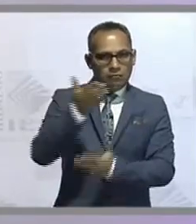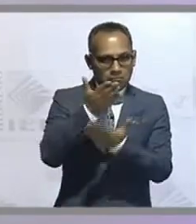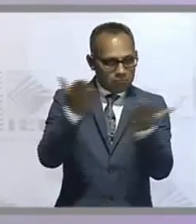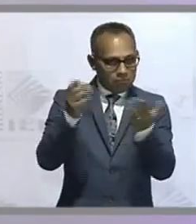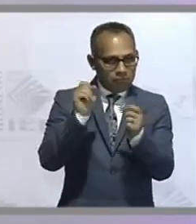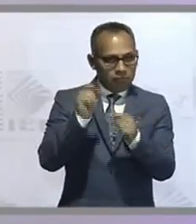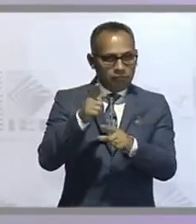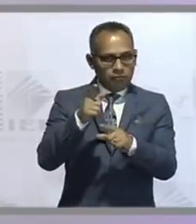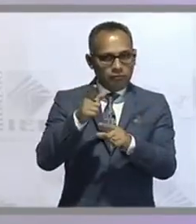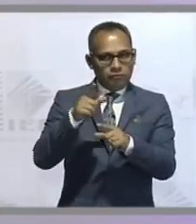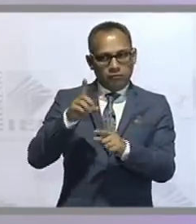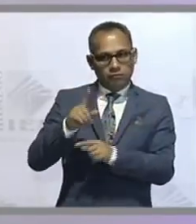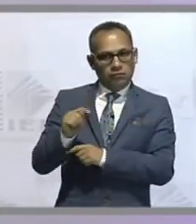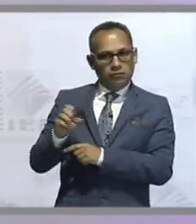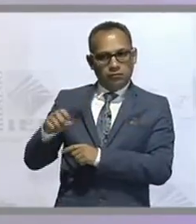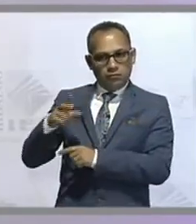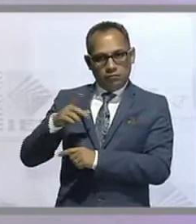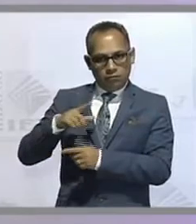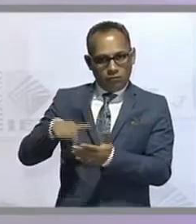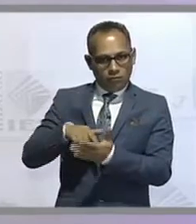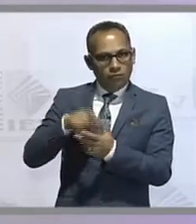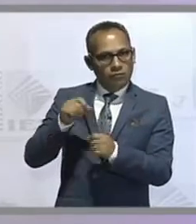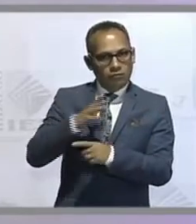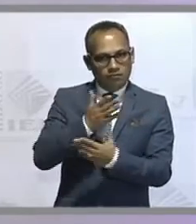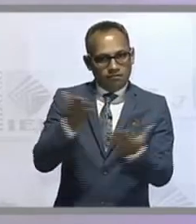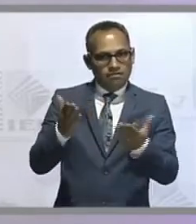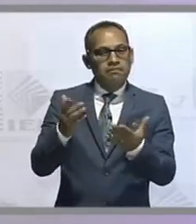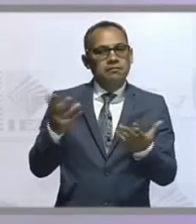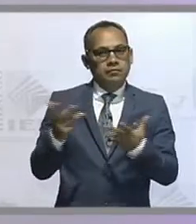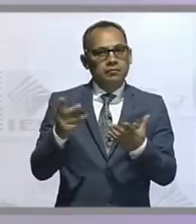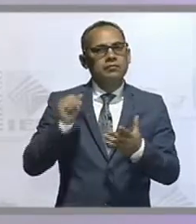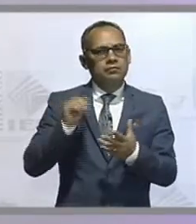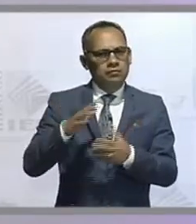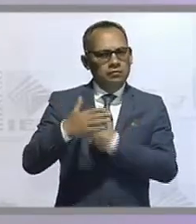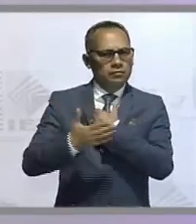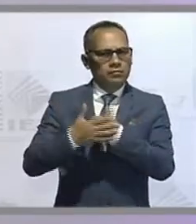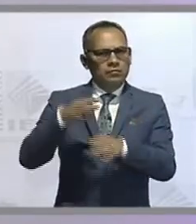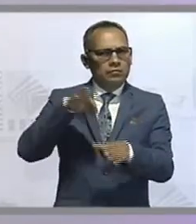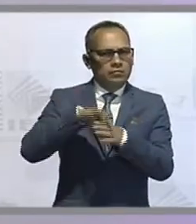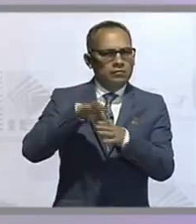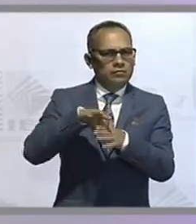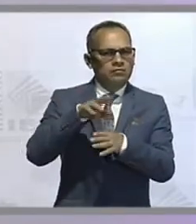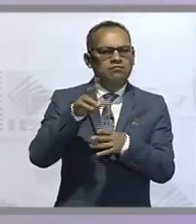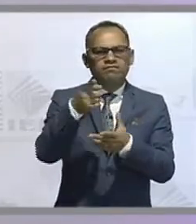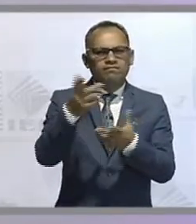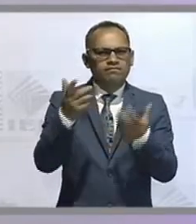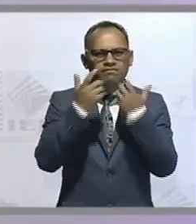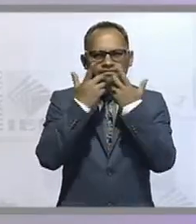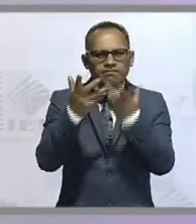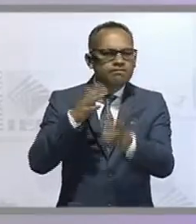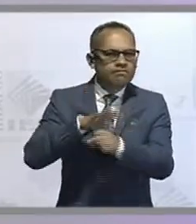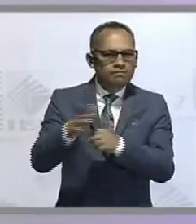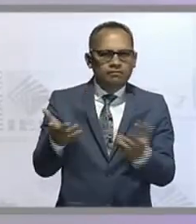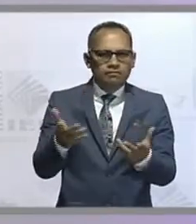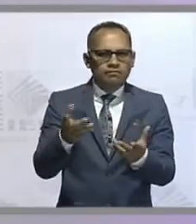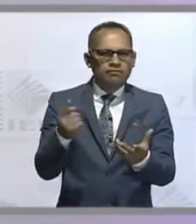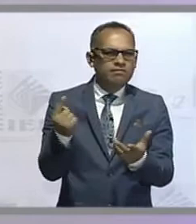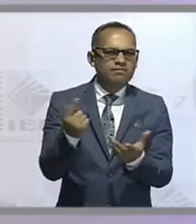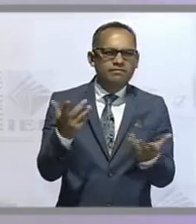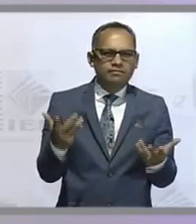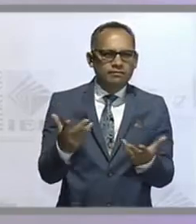nuestro estado para que valoremos nuestro voto y podamos decidir qué es lo que queremos más de lo mismo o algo diferente